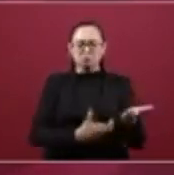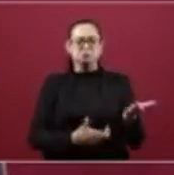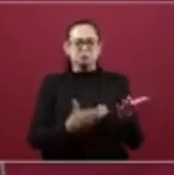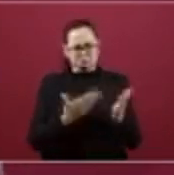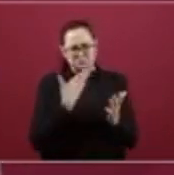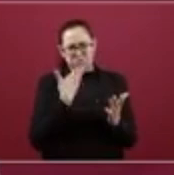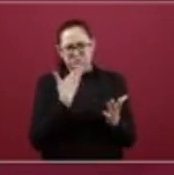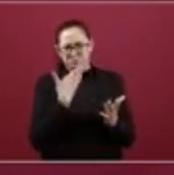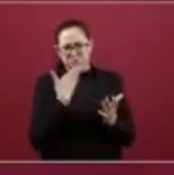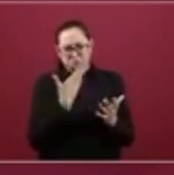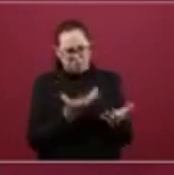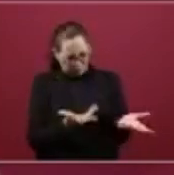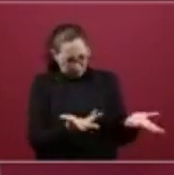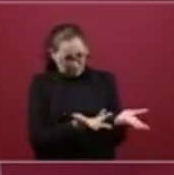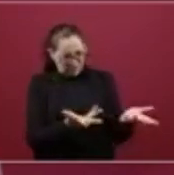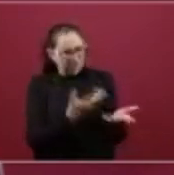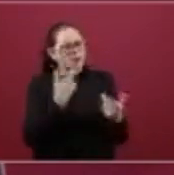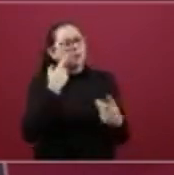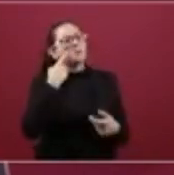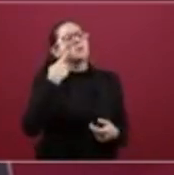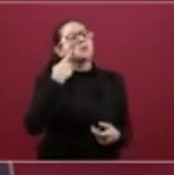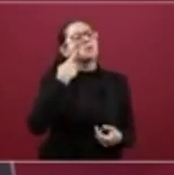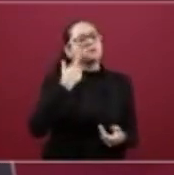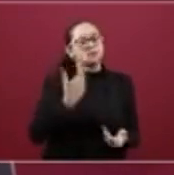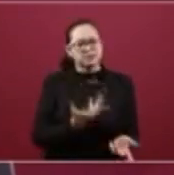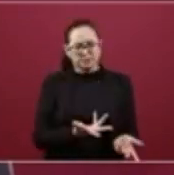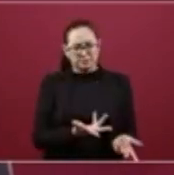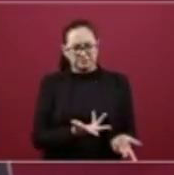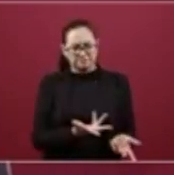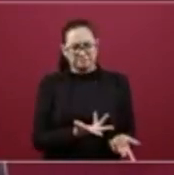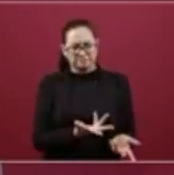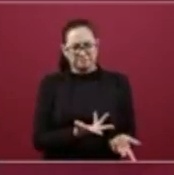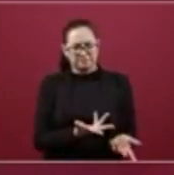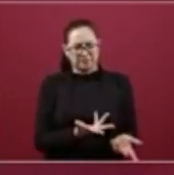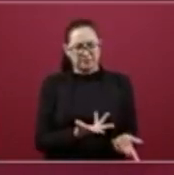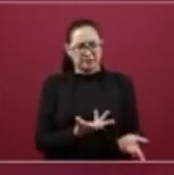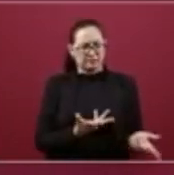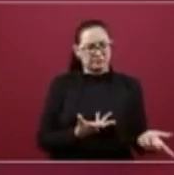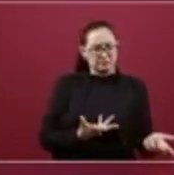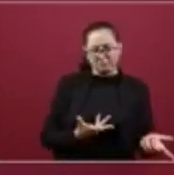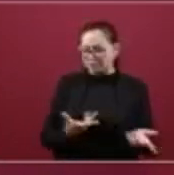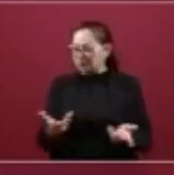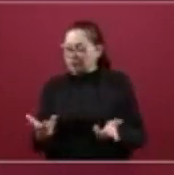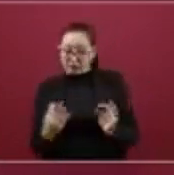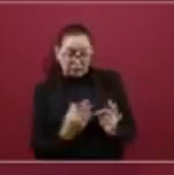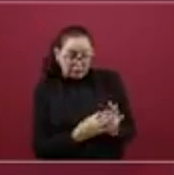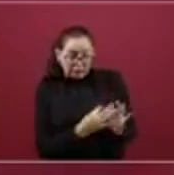propio y vamos a demostrar de qué lado hay más eficiencia.